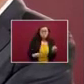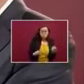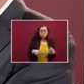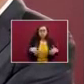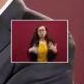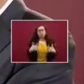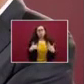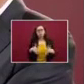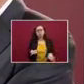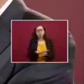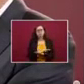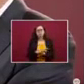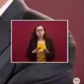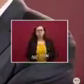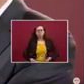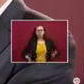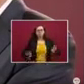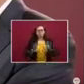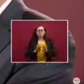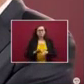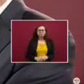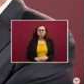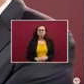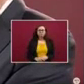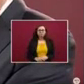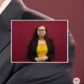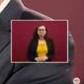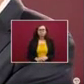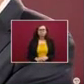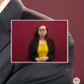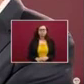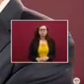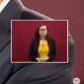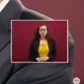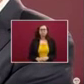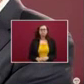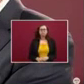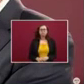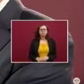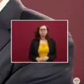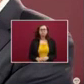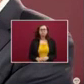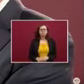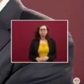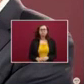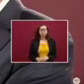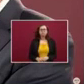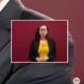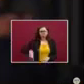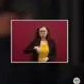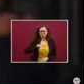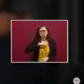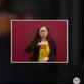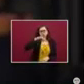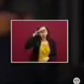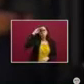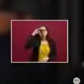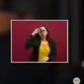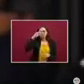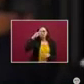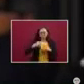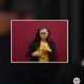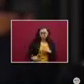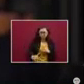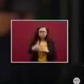lo logra, de veras que aunque se van a haber dado concesiones en cuestión petrolera y de electricidad, va a llegar otra vez el control al gobierno